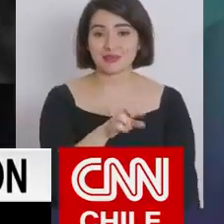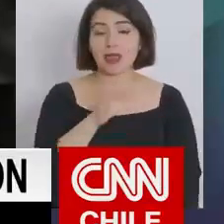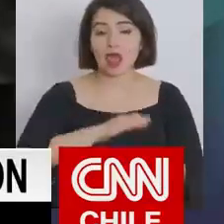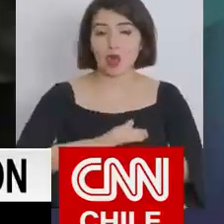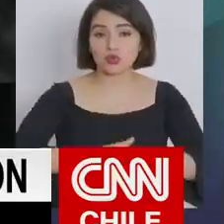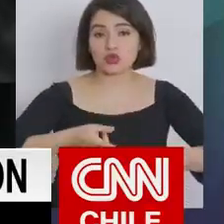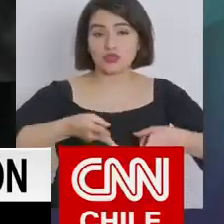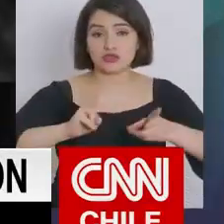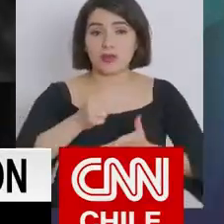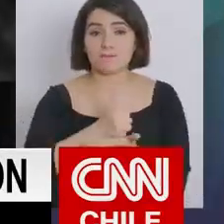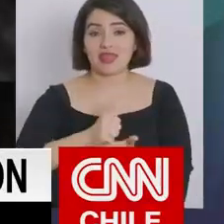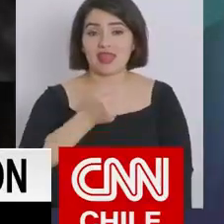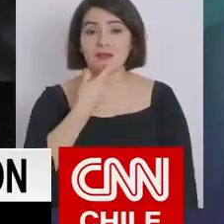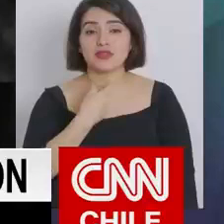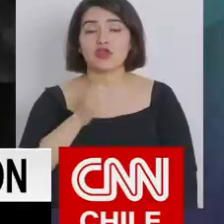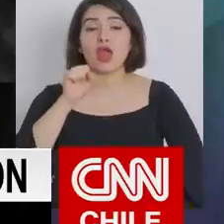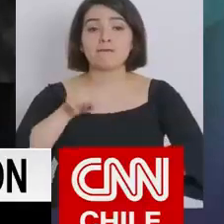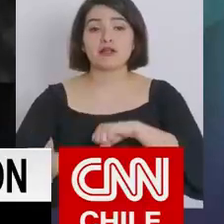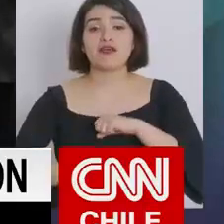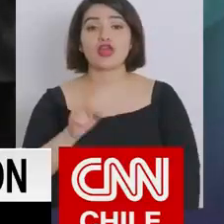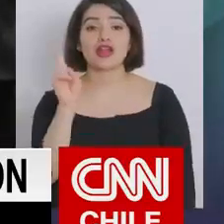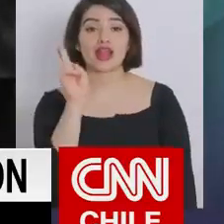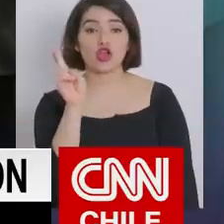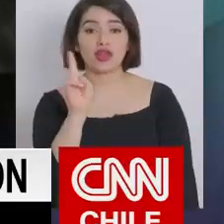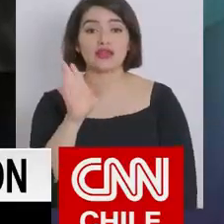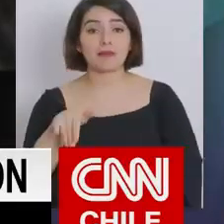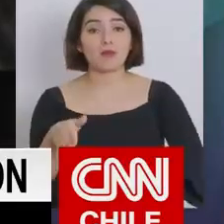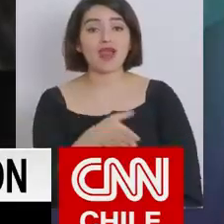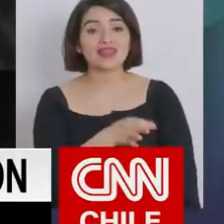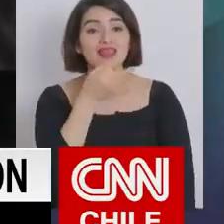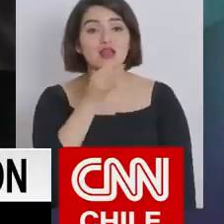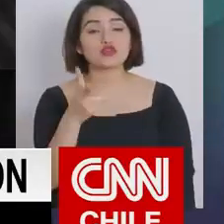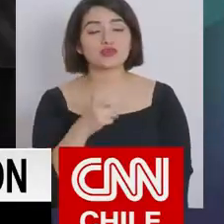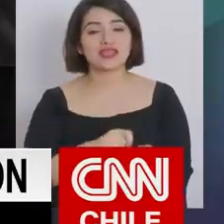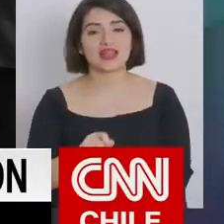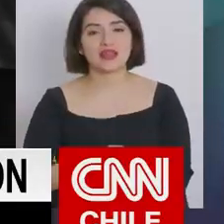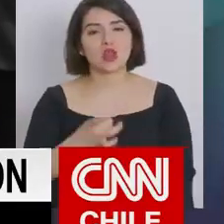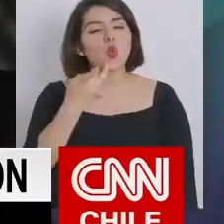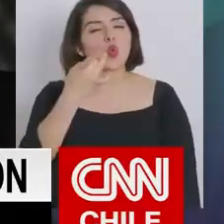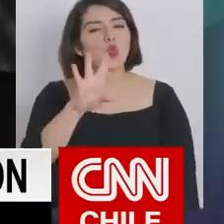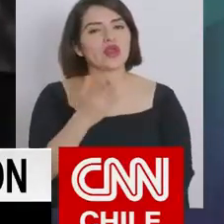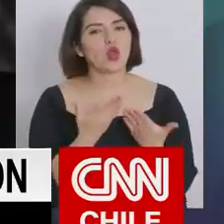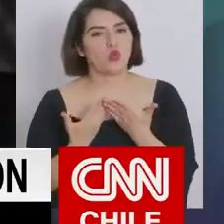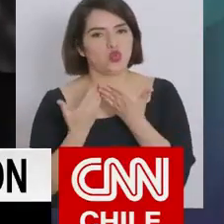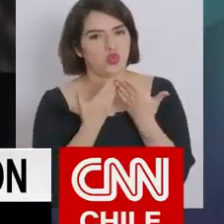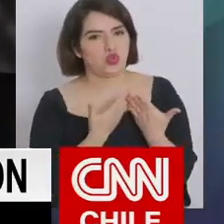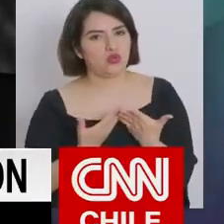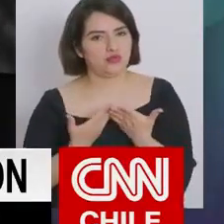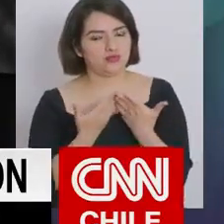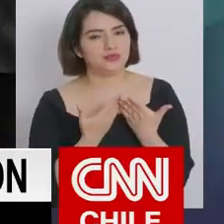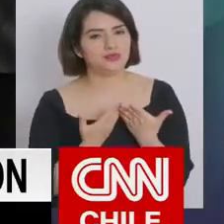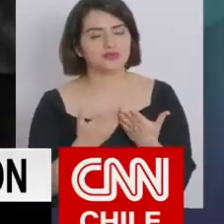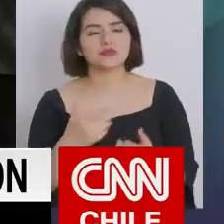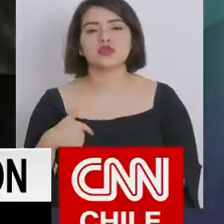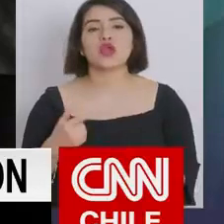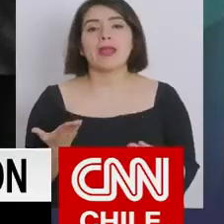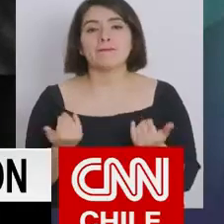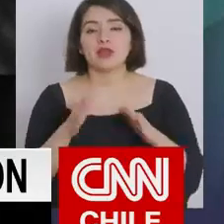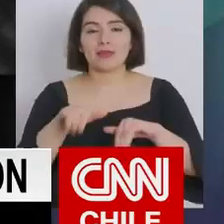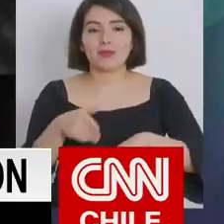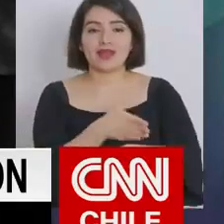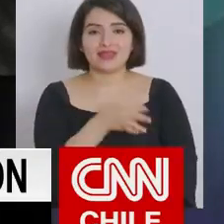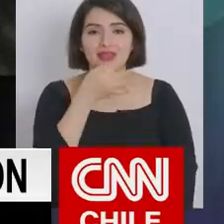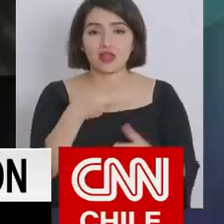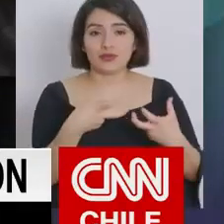medicamento que se ha aprobado en Recoleta, tal como decía la subsecretaria, únicamente para ese estudio clínico. Y yo esperaría, tal como dijo la presidenta del